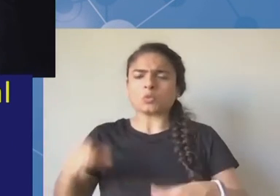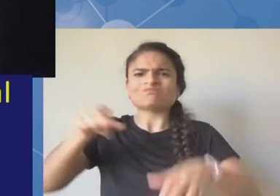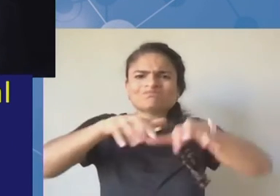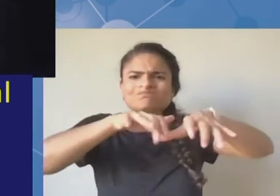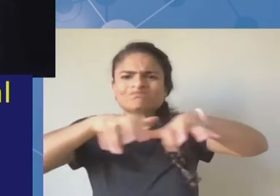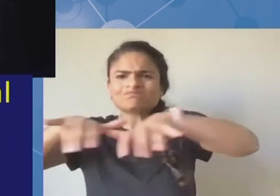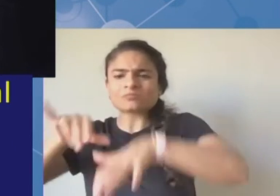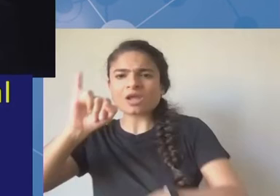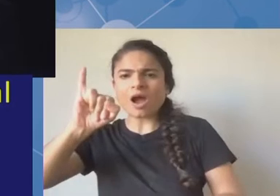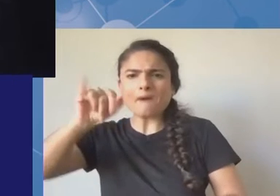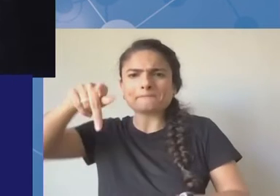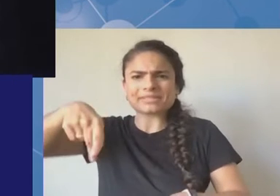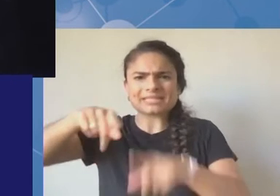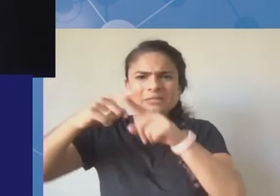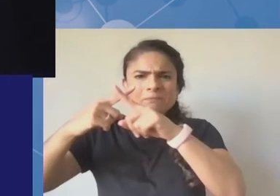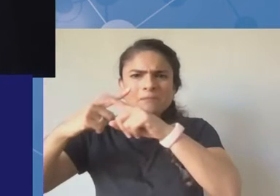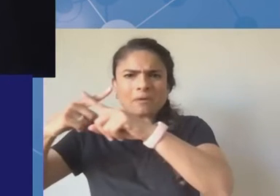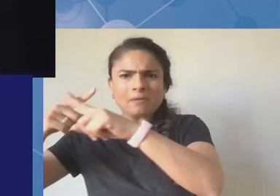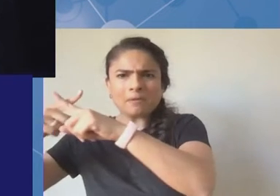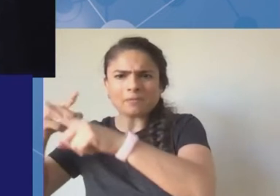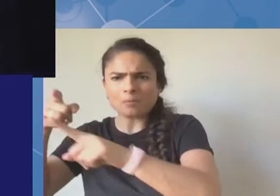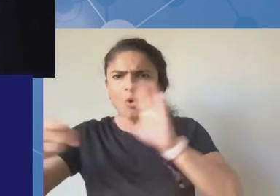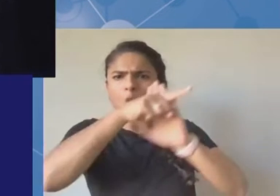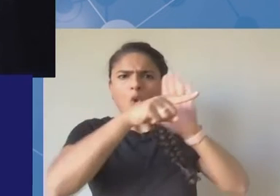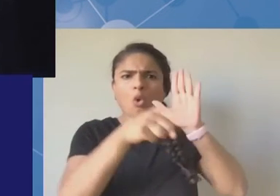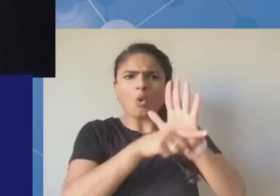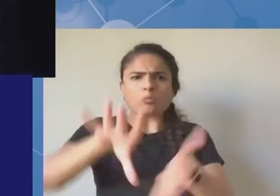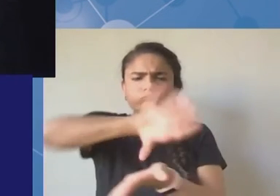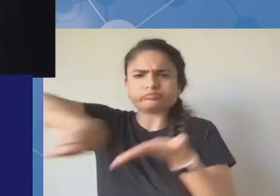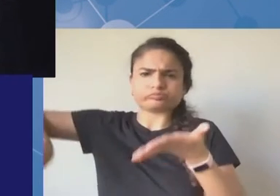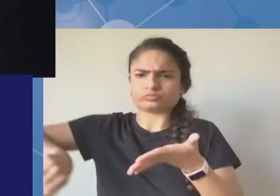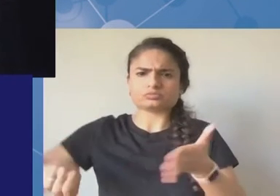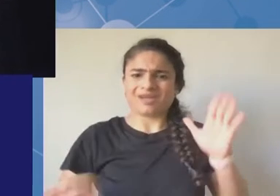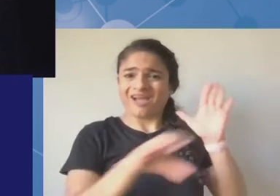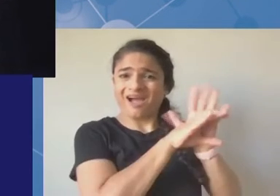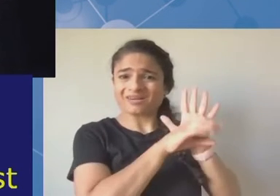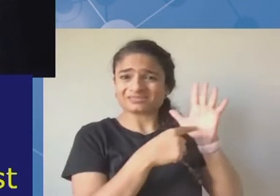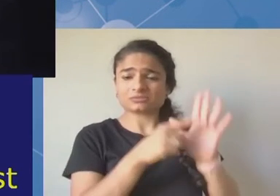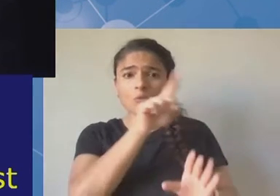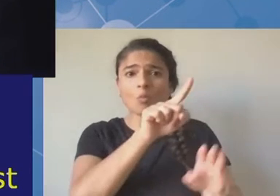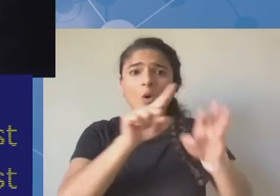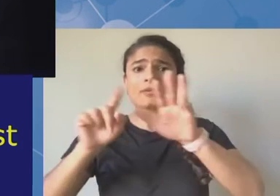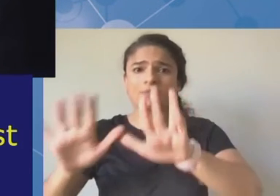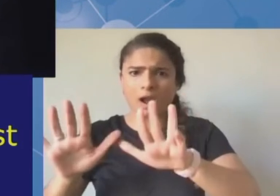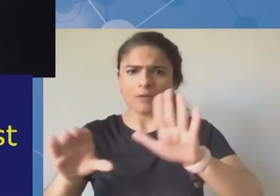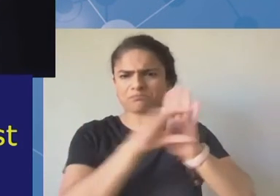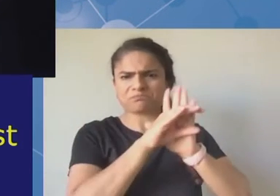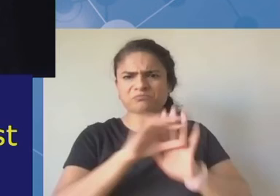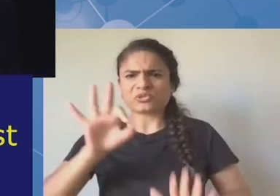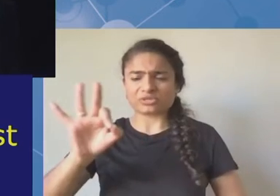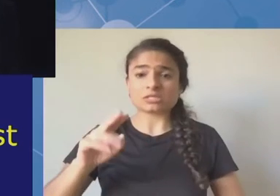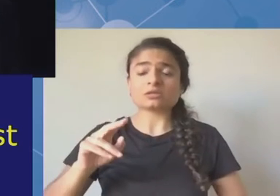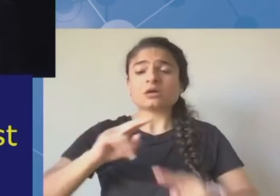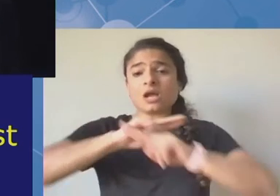artículo 19, párrafo 3 del Convenio Internacional de Derechos Políticos.